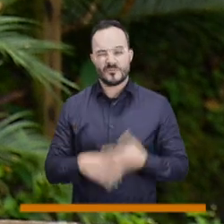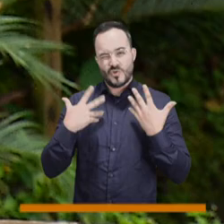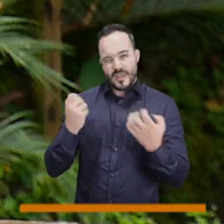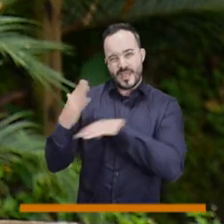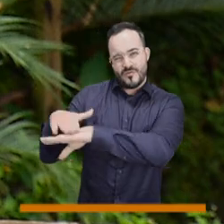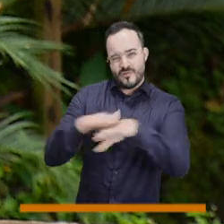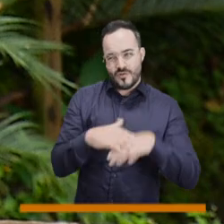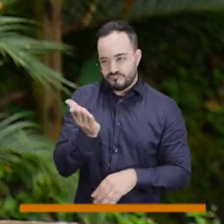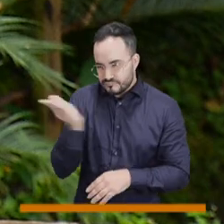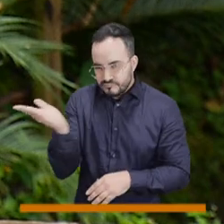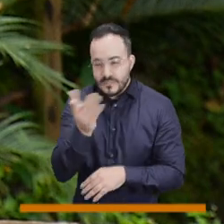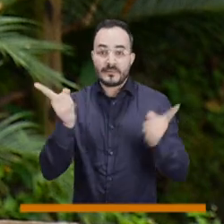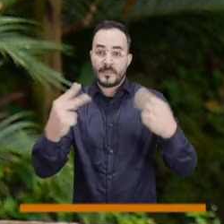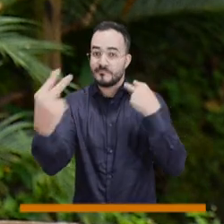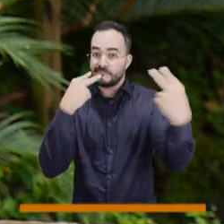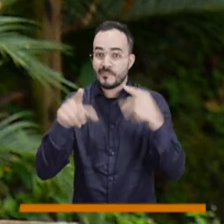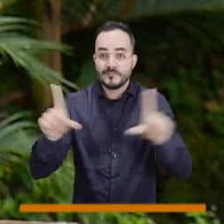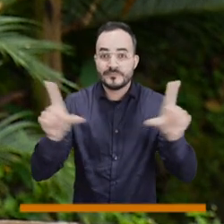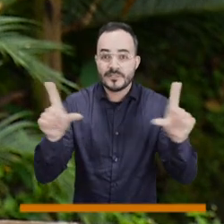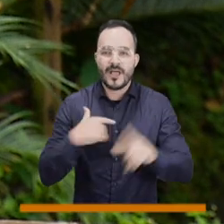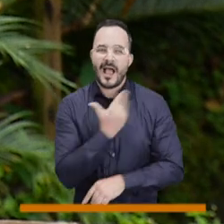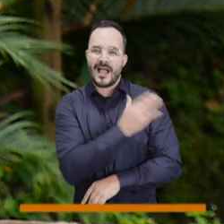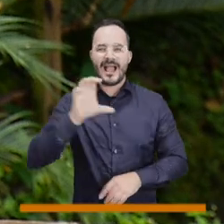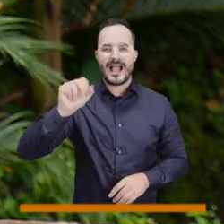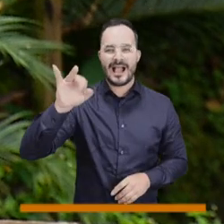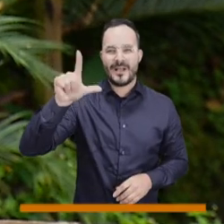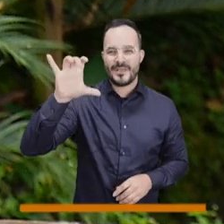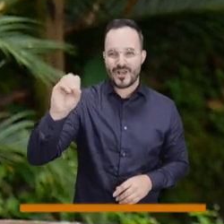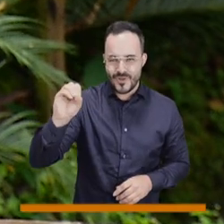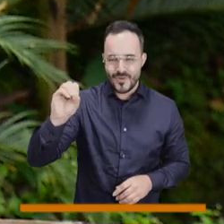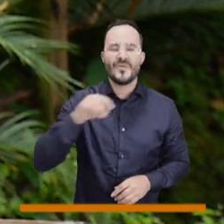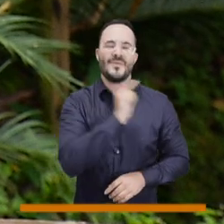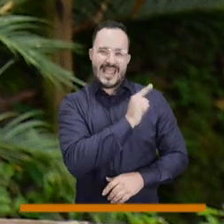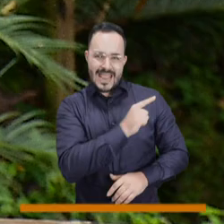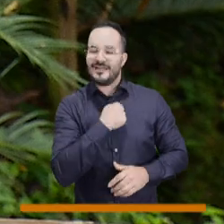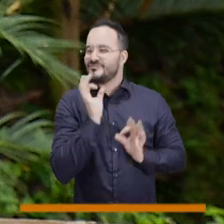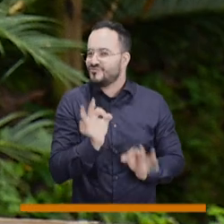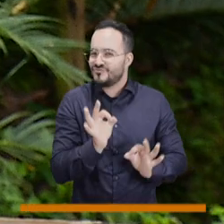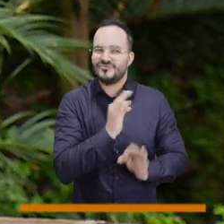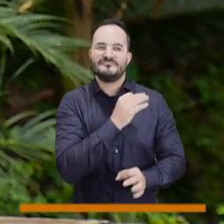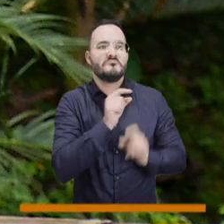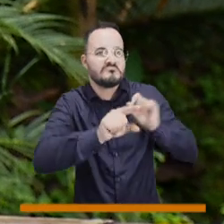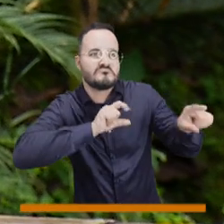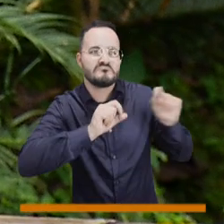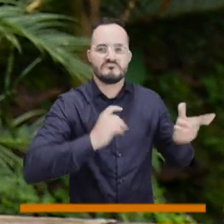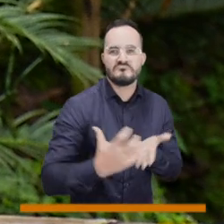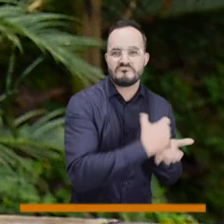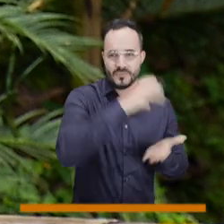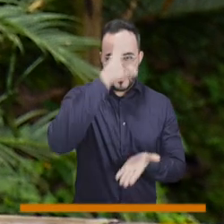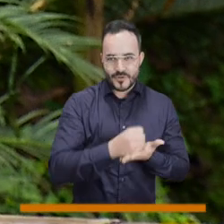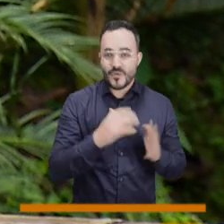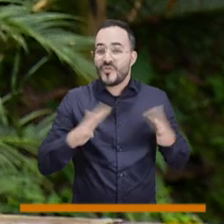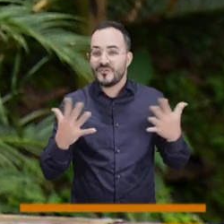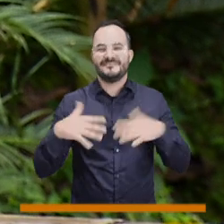quiero invitar, concejal, coronel y televidentes, a que nos vayamos con Camilo Gutiérrez, quien se encuentra siempre acompañándolos a ustedes